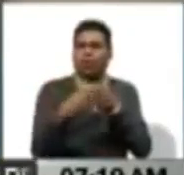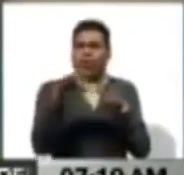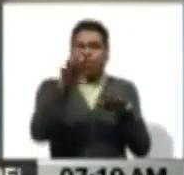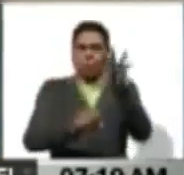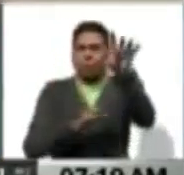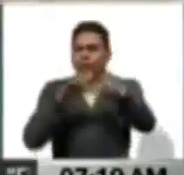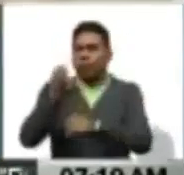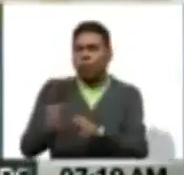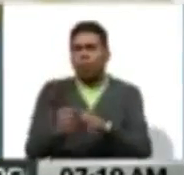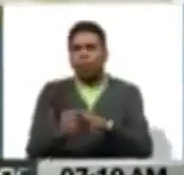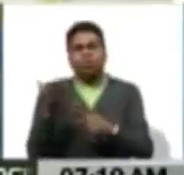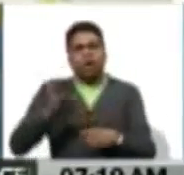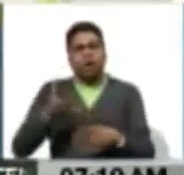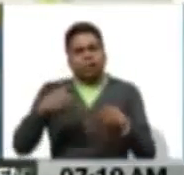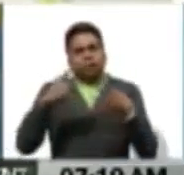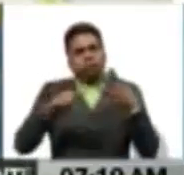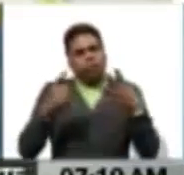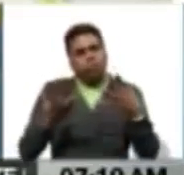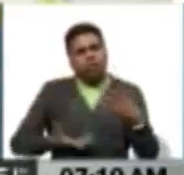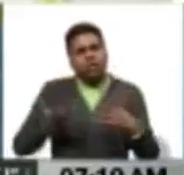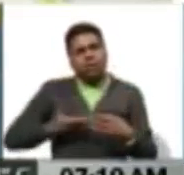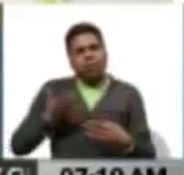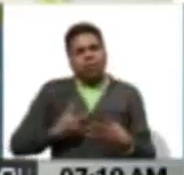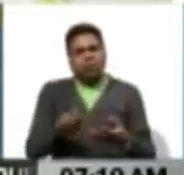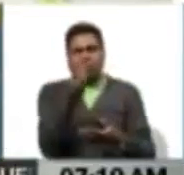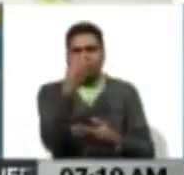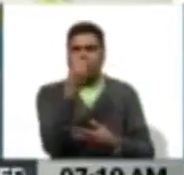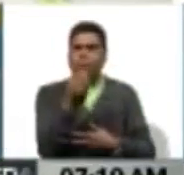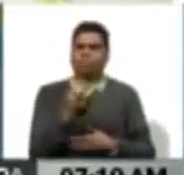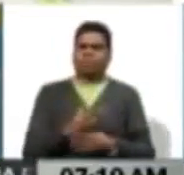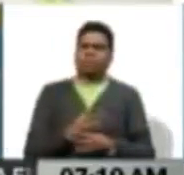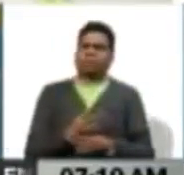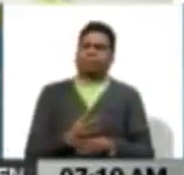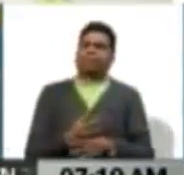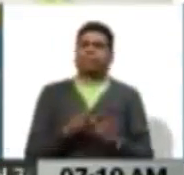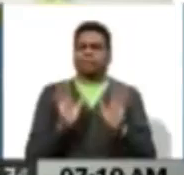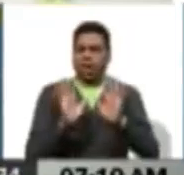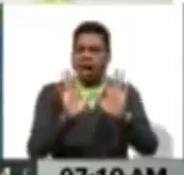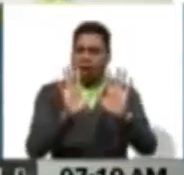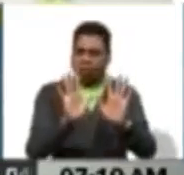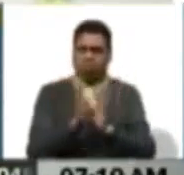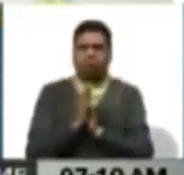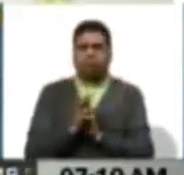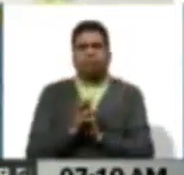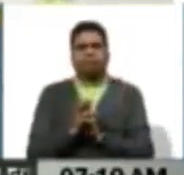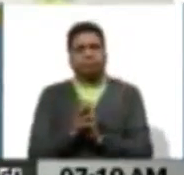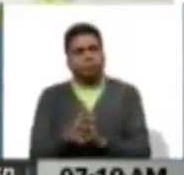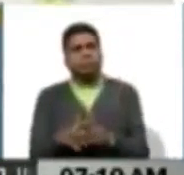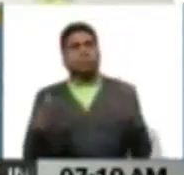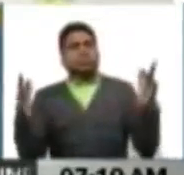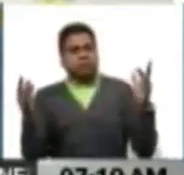entendiendo que esas han sido las solicitudes de la empresa. Ahora, coincide